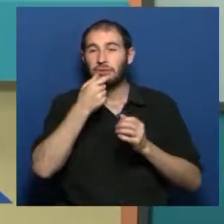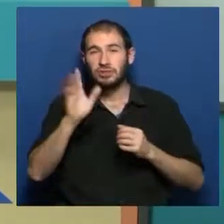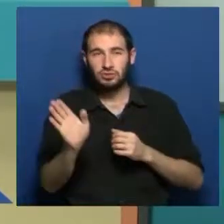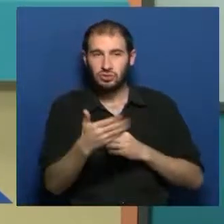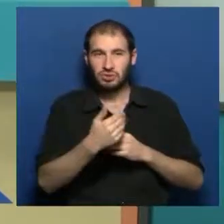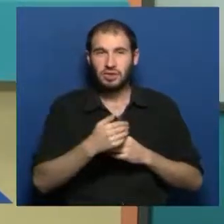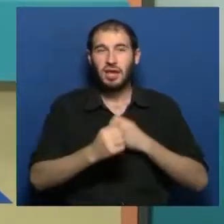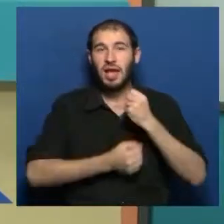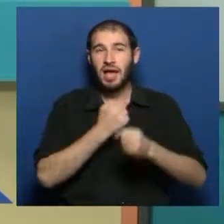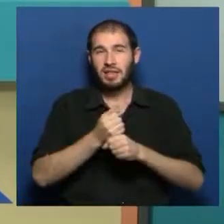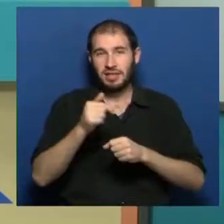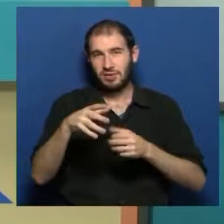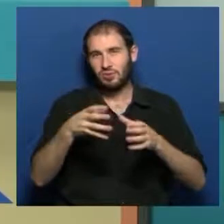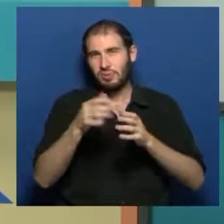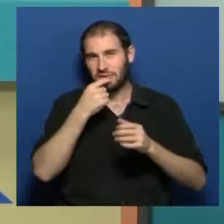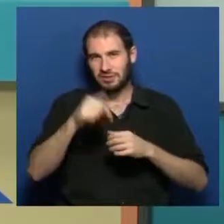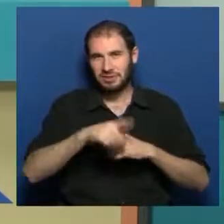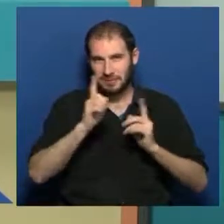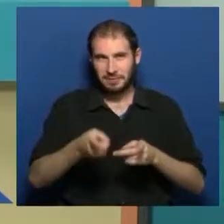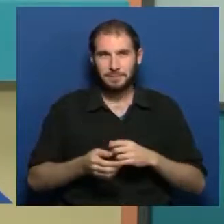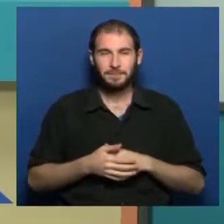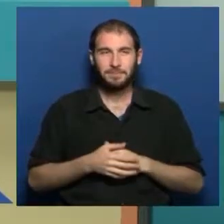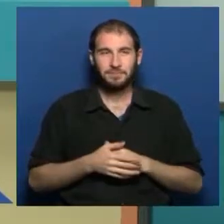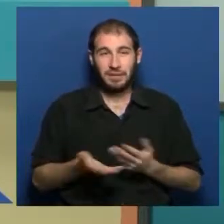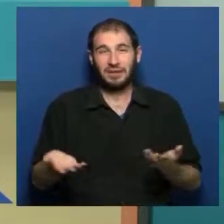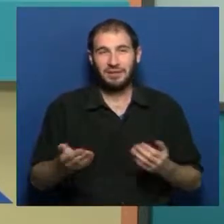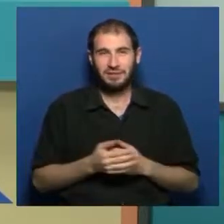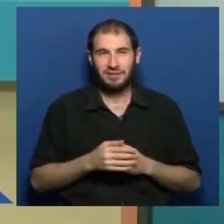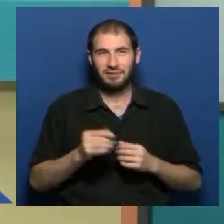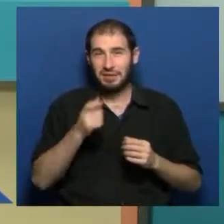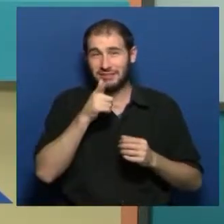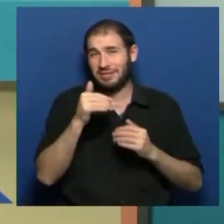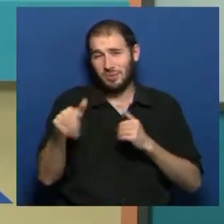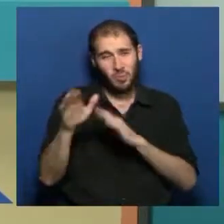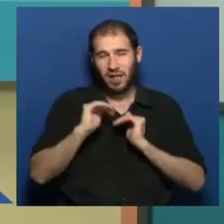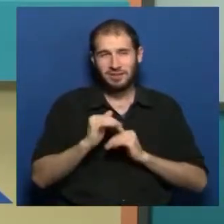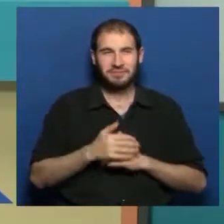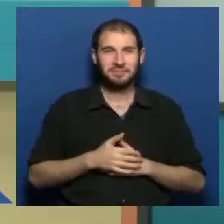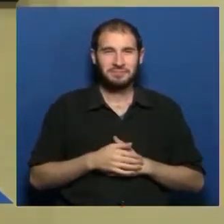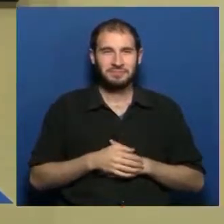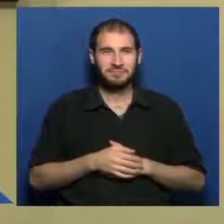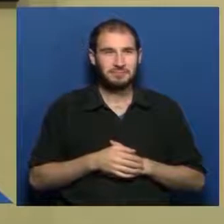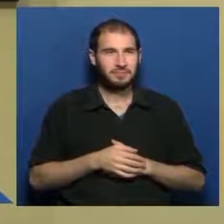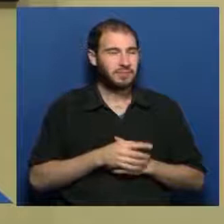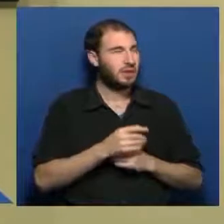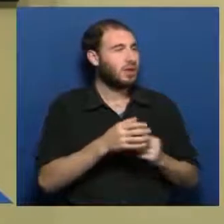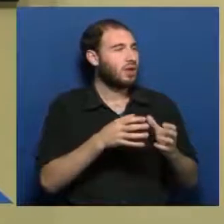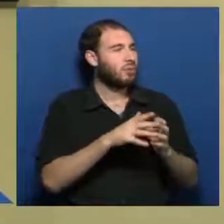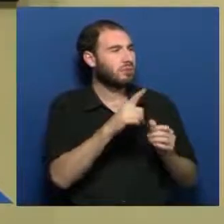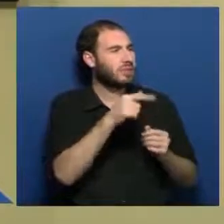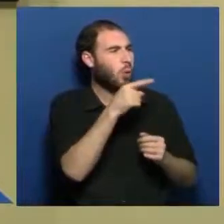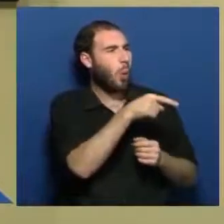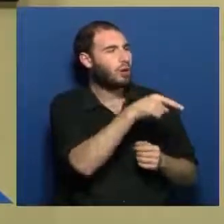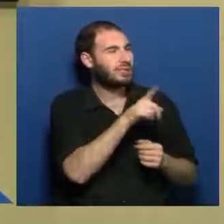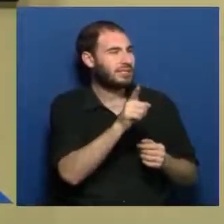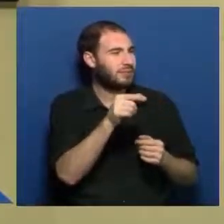hasta la DJ era mendocina. Y... Nada, era increíble, era como estar acá, sin claro. casa. Los chicos de Usted Señálemelo